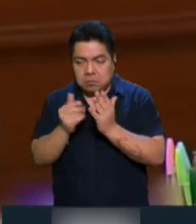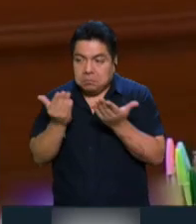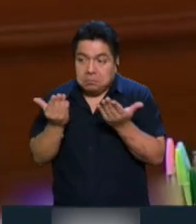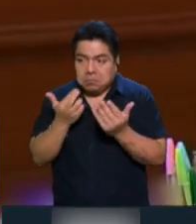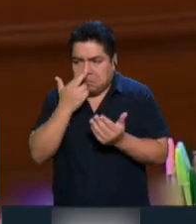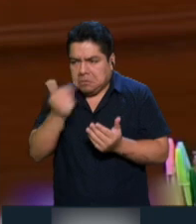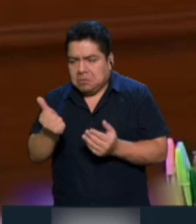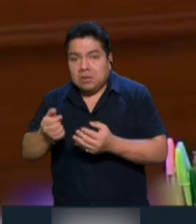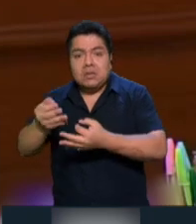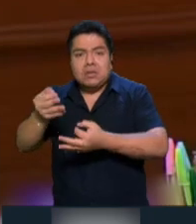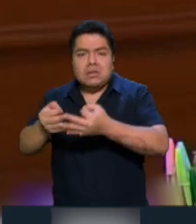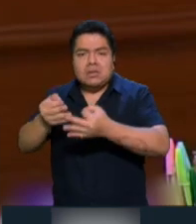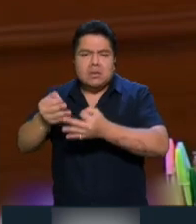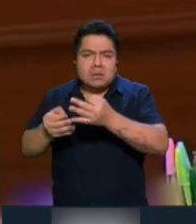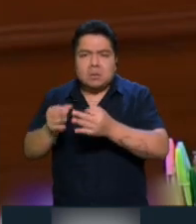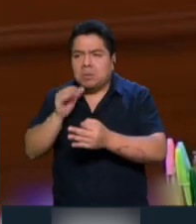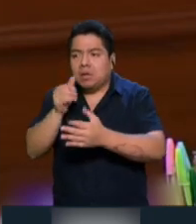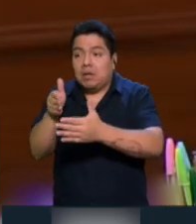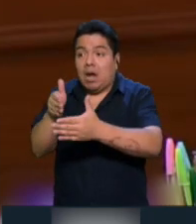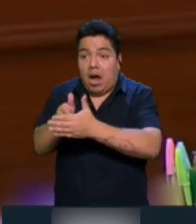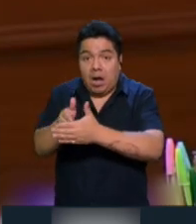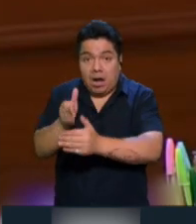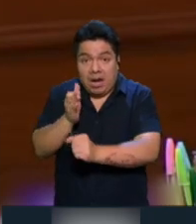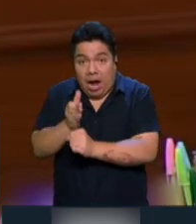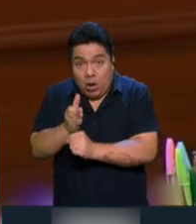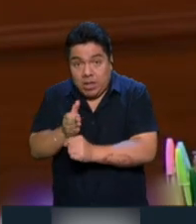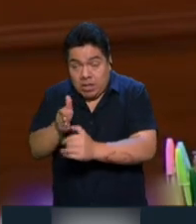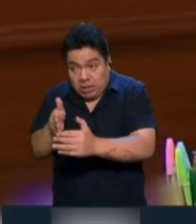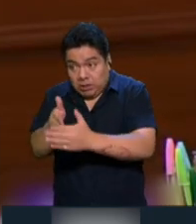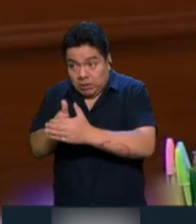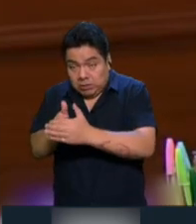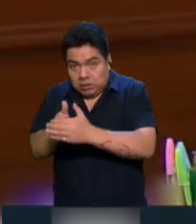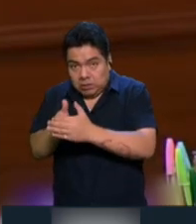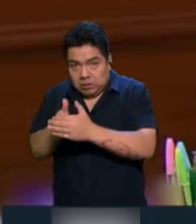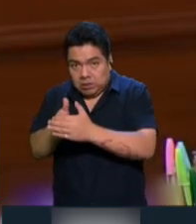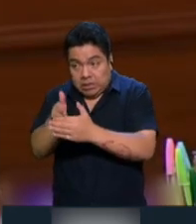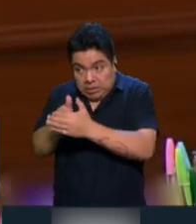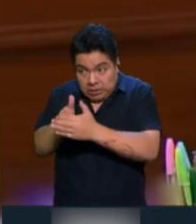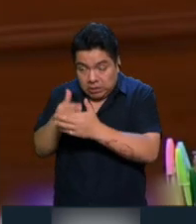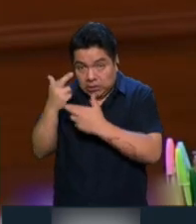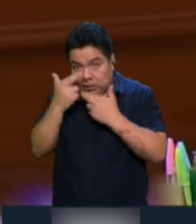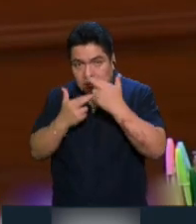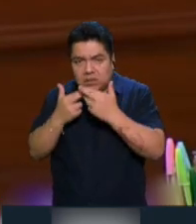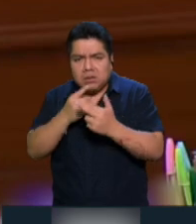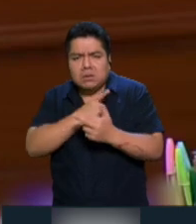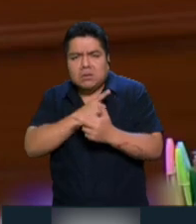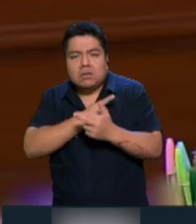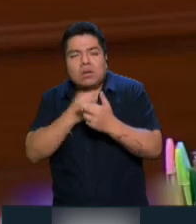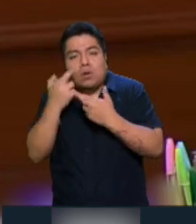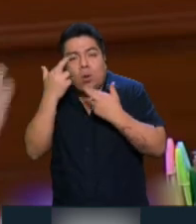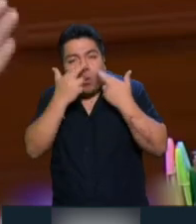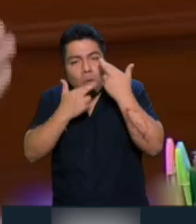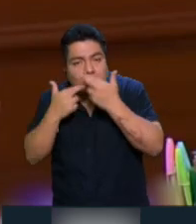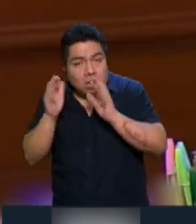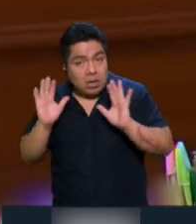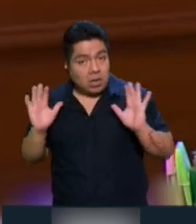razón jurídica para impedir en este momento ese análisis. Es solo un análisis.